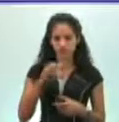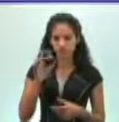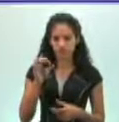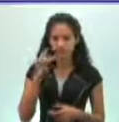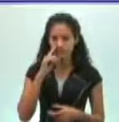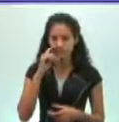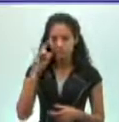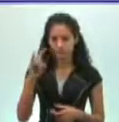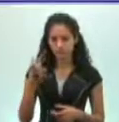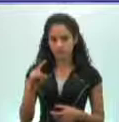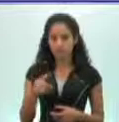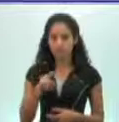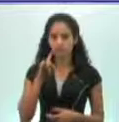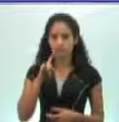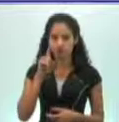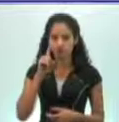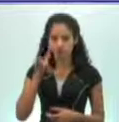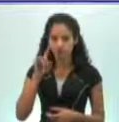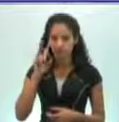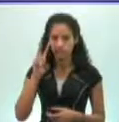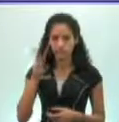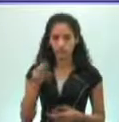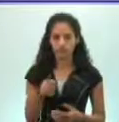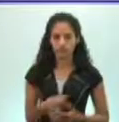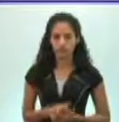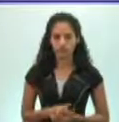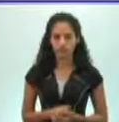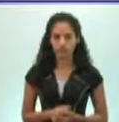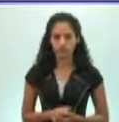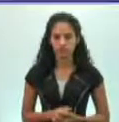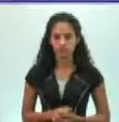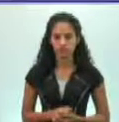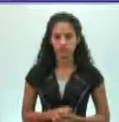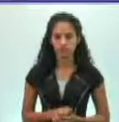en 1992?